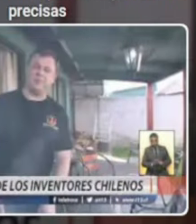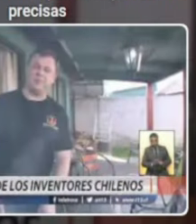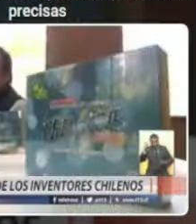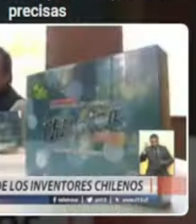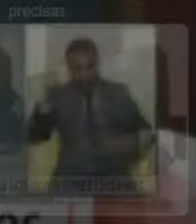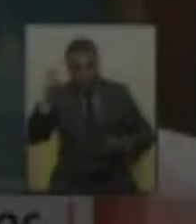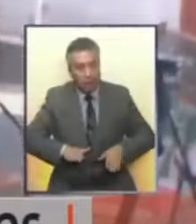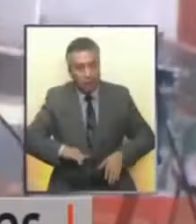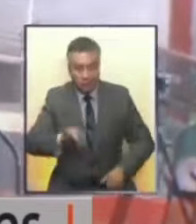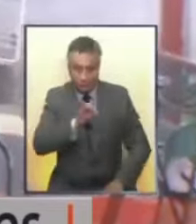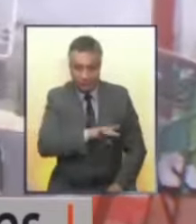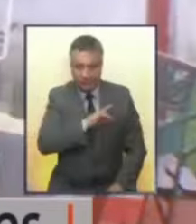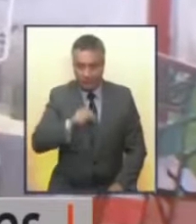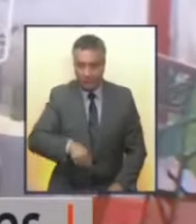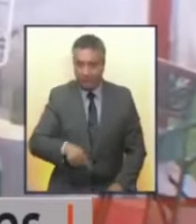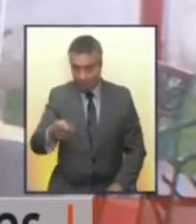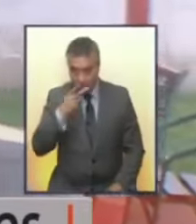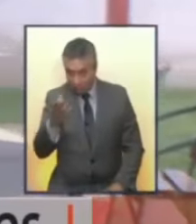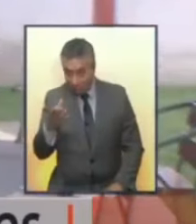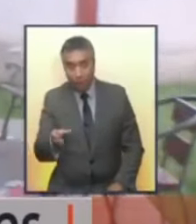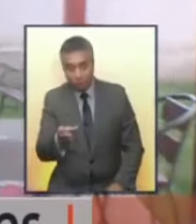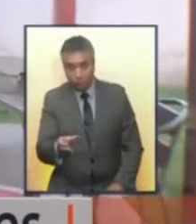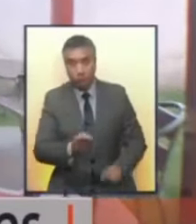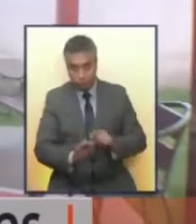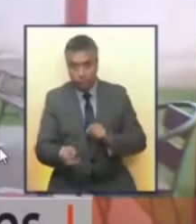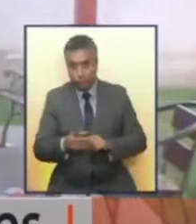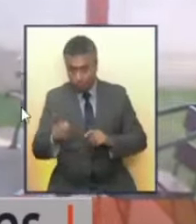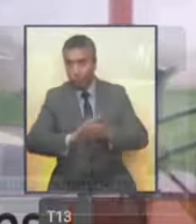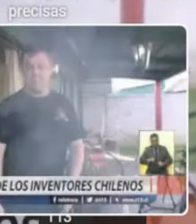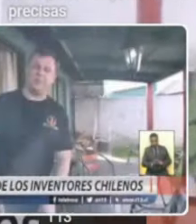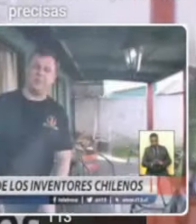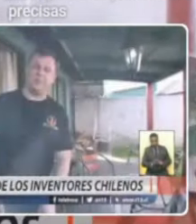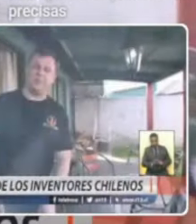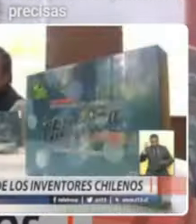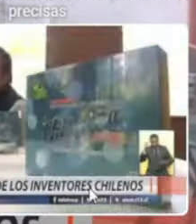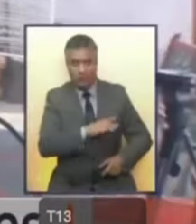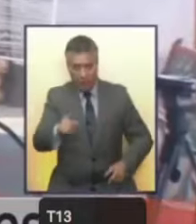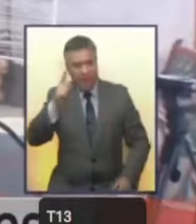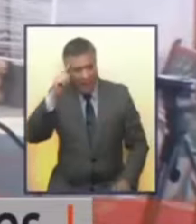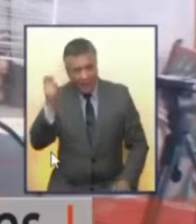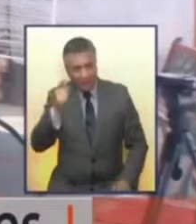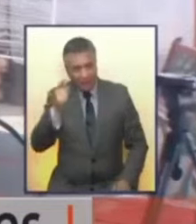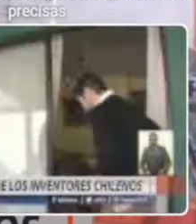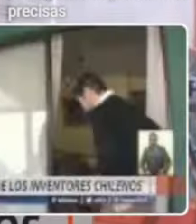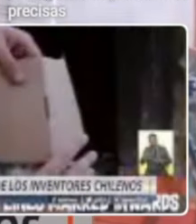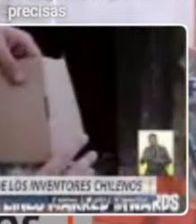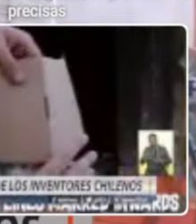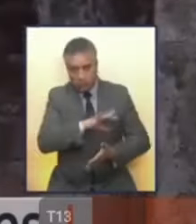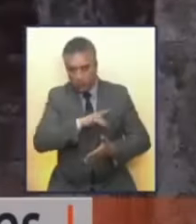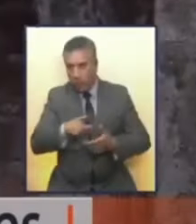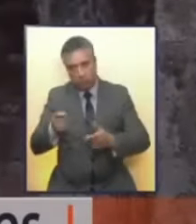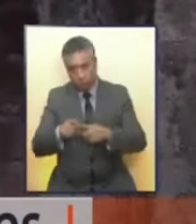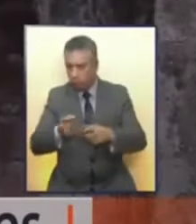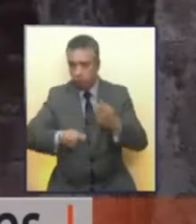hacemos así como lo está haciendo él. Sirve. Así que insto a todos mis compañeros chilenos a inventar, a poner atención. Bueno, mostrame el asadito, papá.